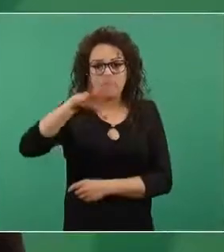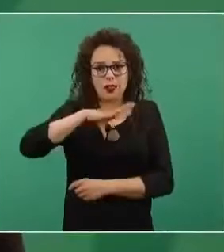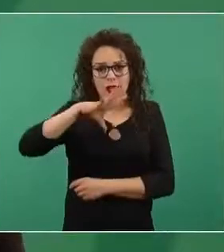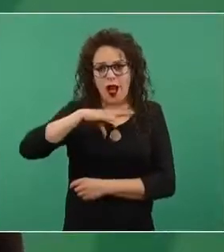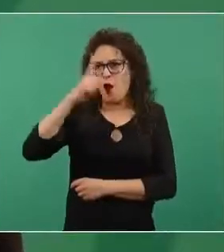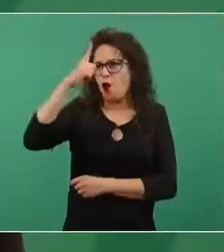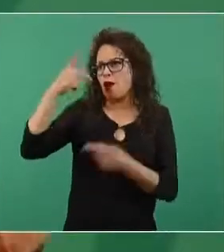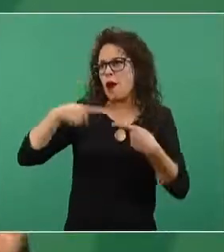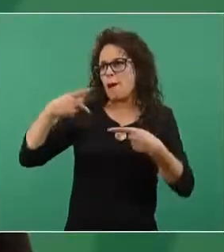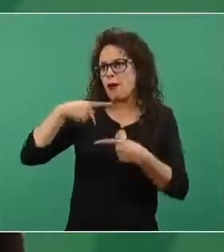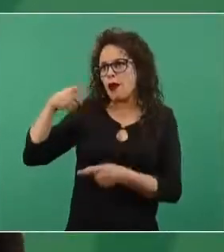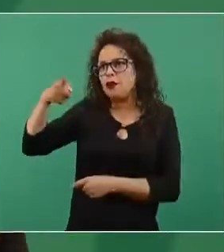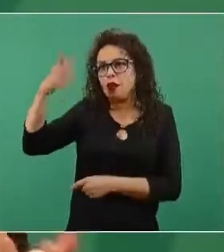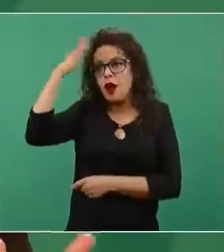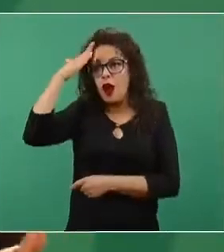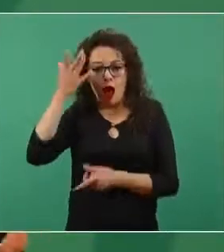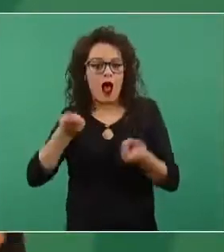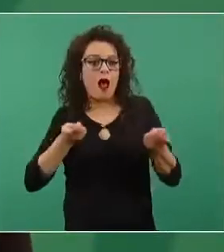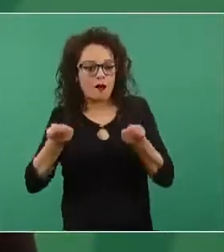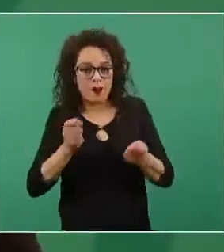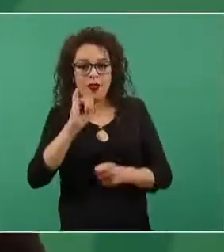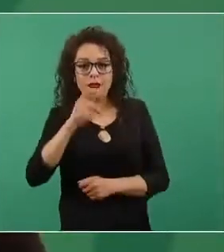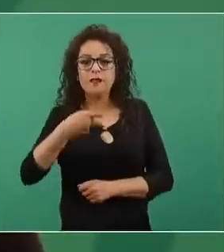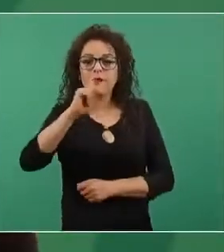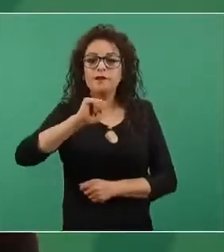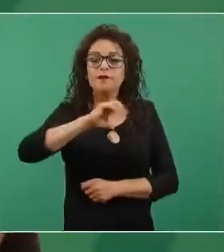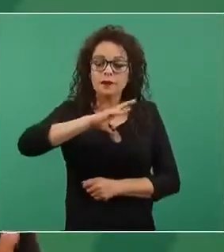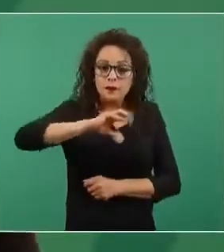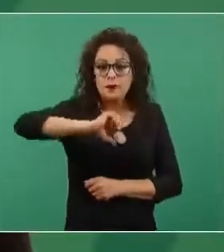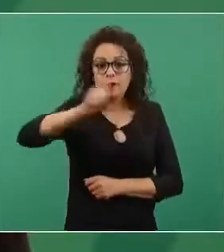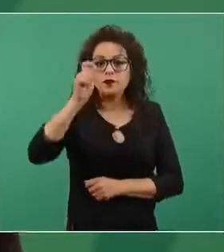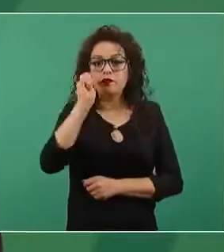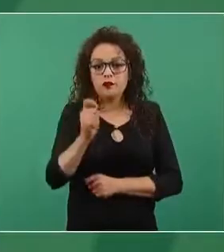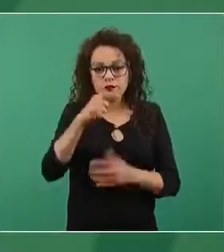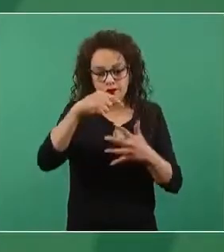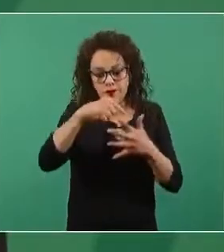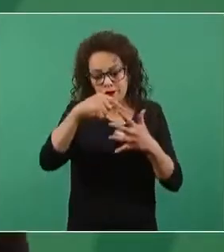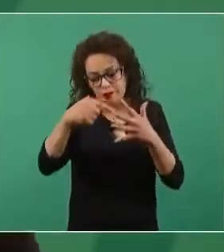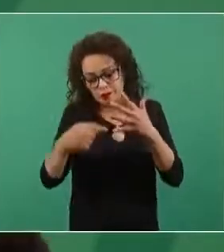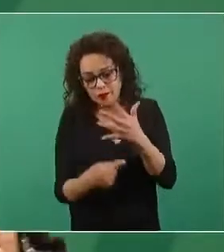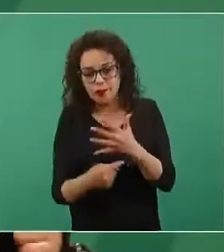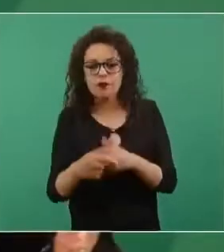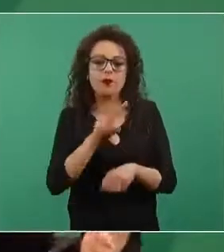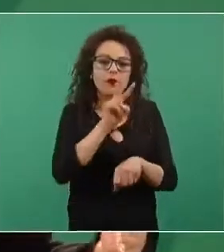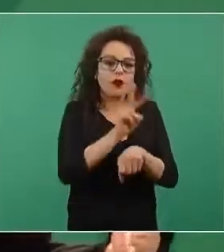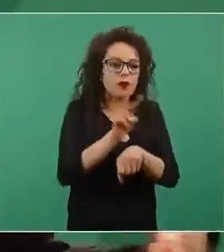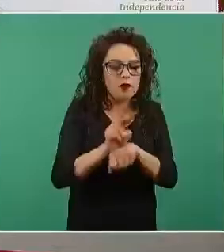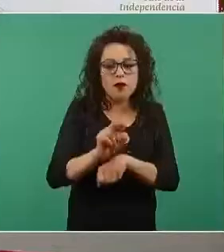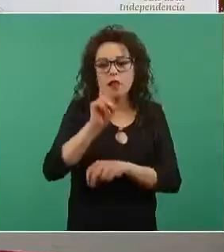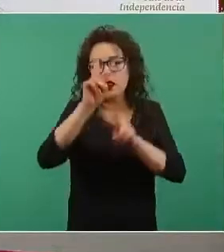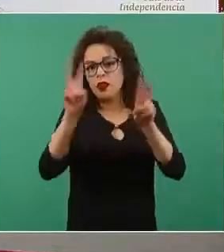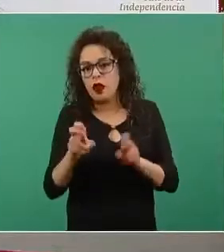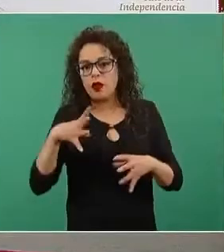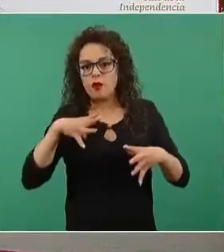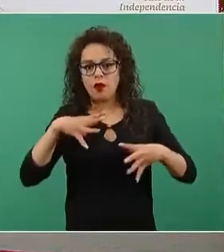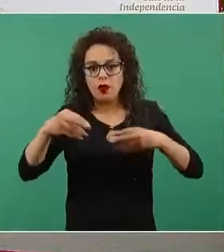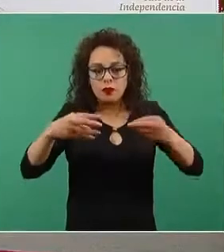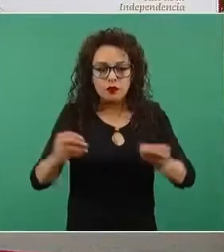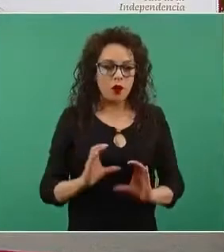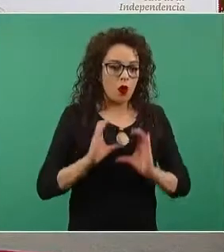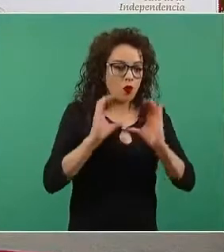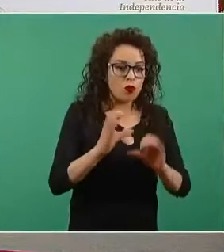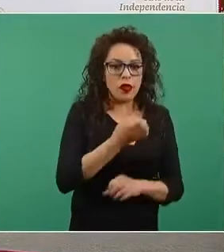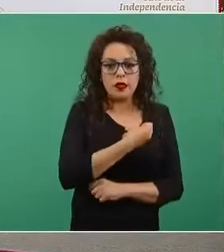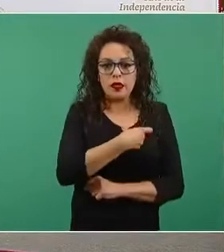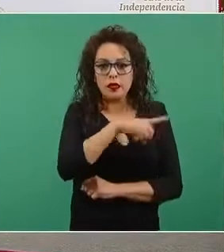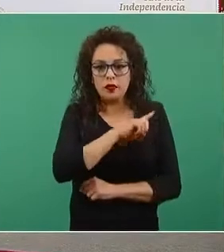pero existimos muchos elementos o complementos, en este caso nosotros llamémonos vigilancia epidemiológica, promoción de la salud,